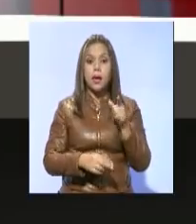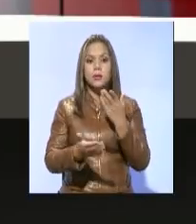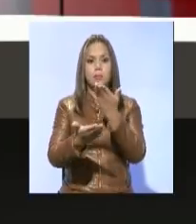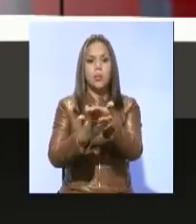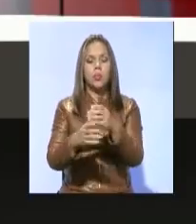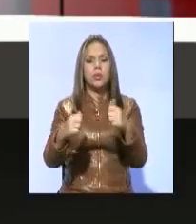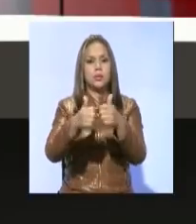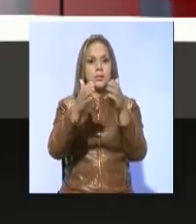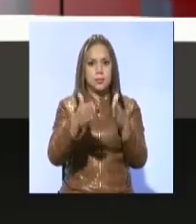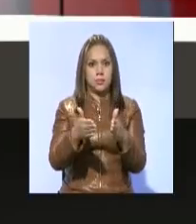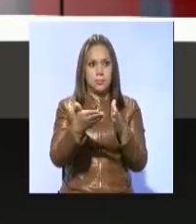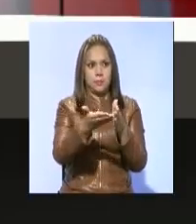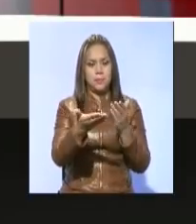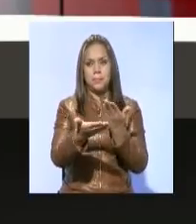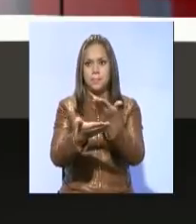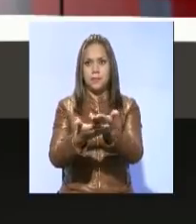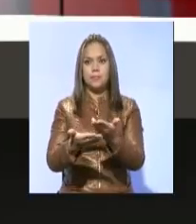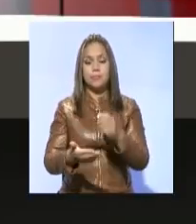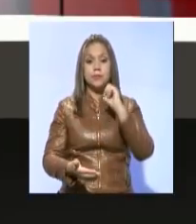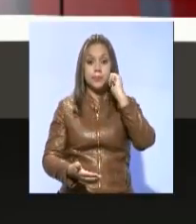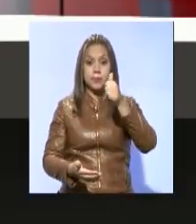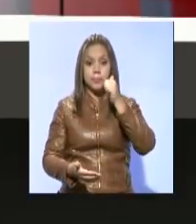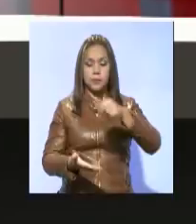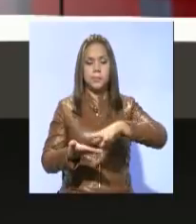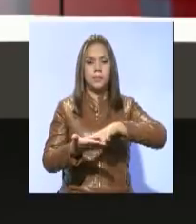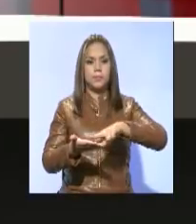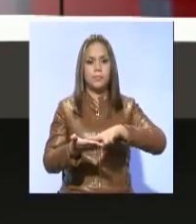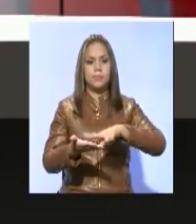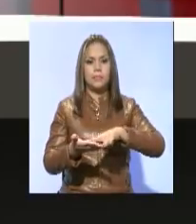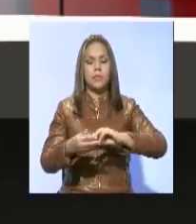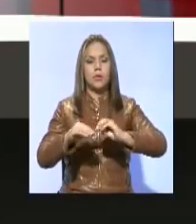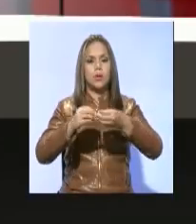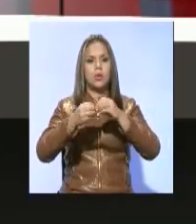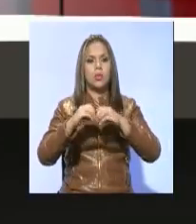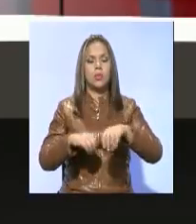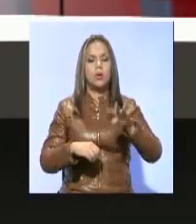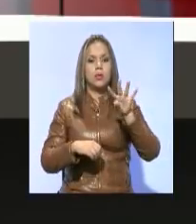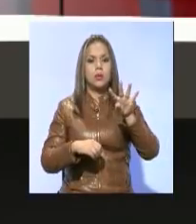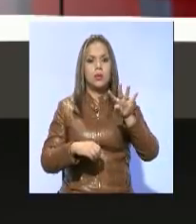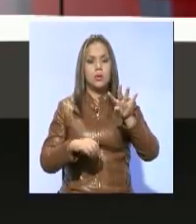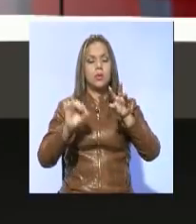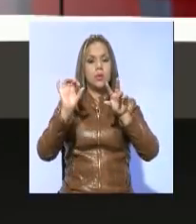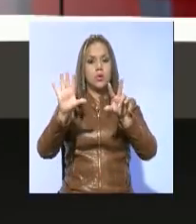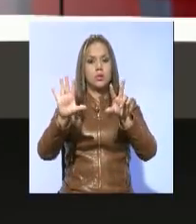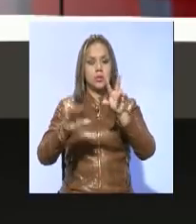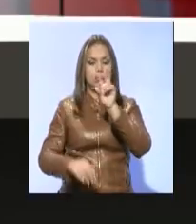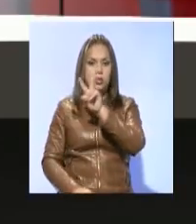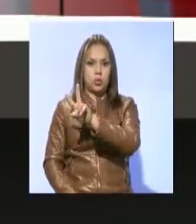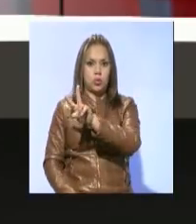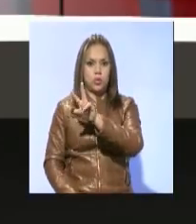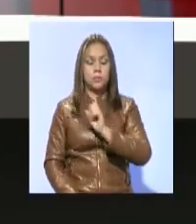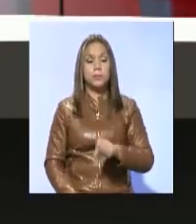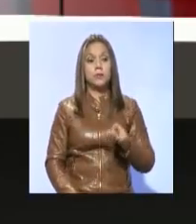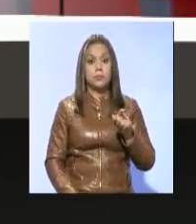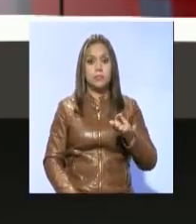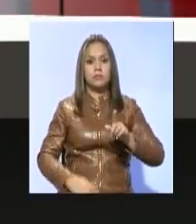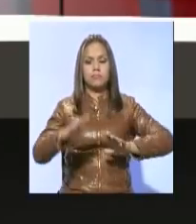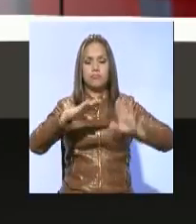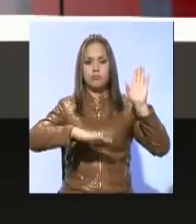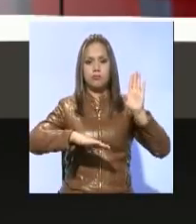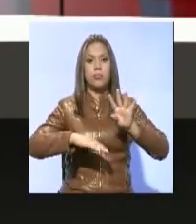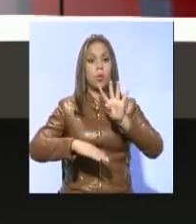será discutida este miércoles en la continuación de la sesión plenaria número 482. Esta resolución de